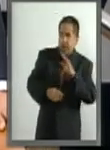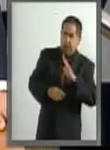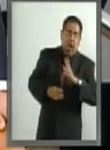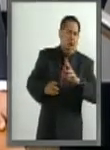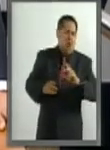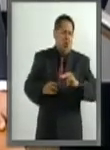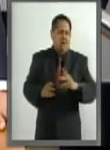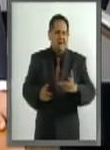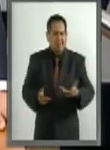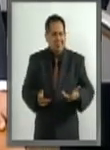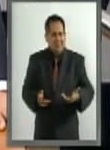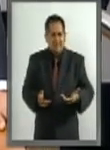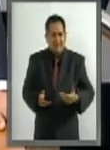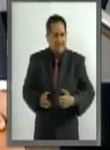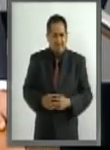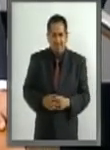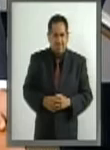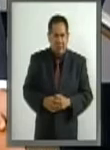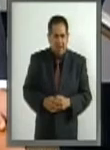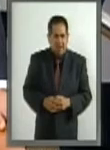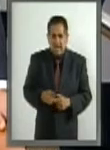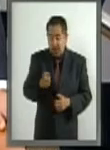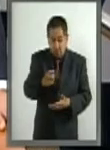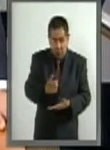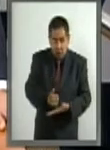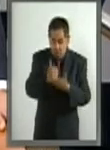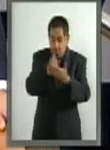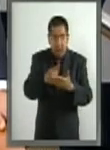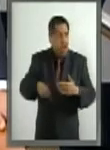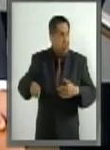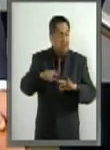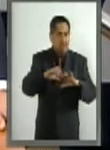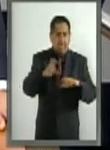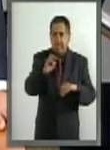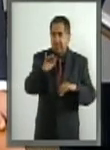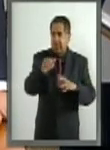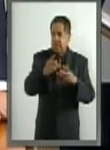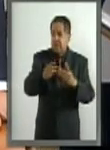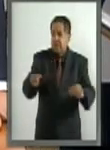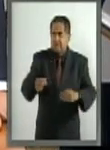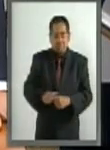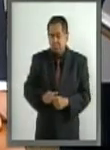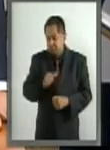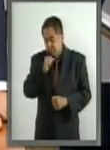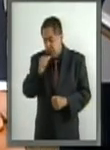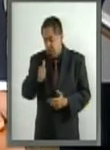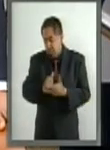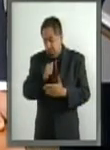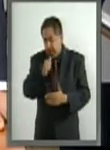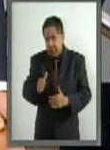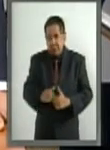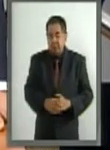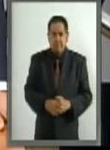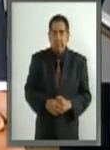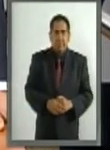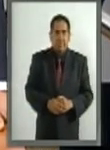y eso no ayuda en esta crisis que vive la democracia en nuestro país.